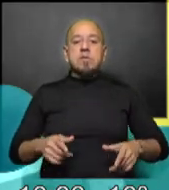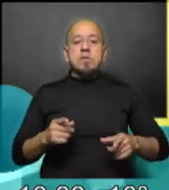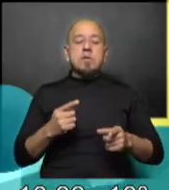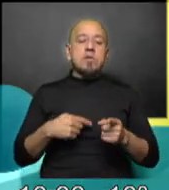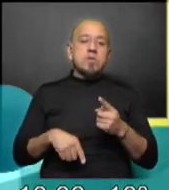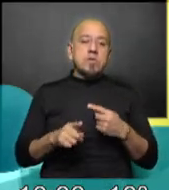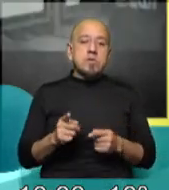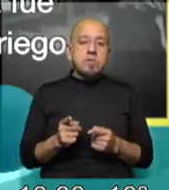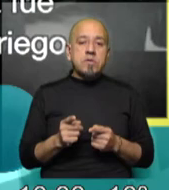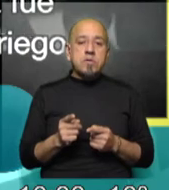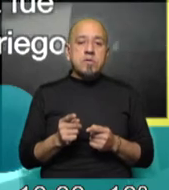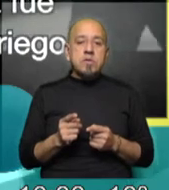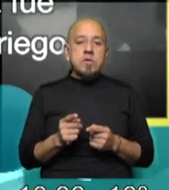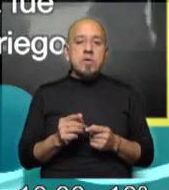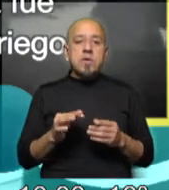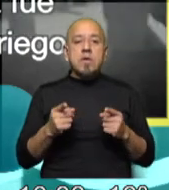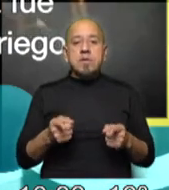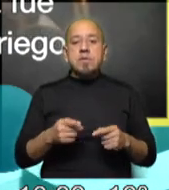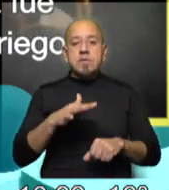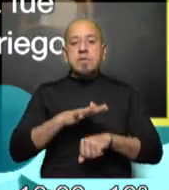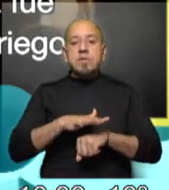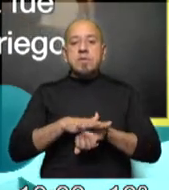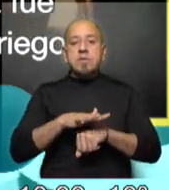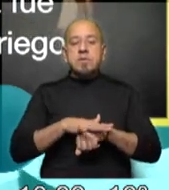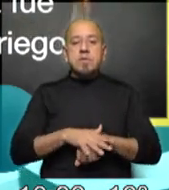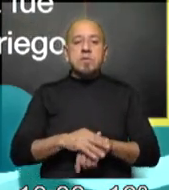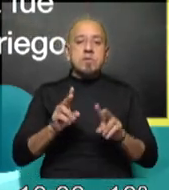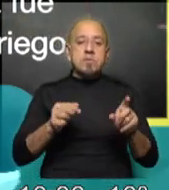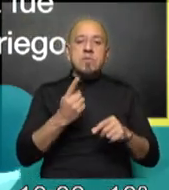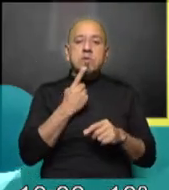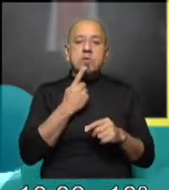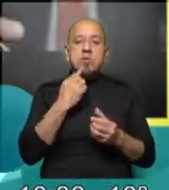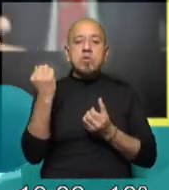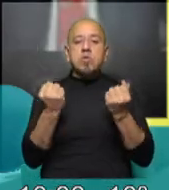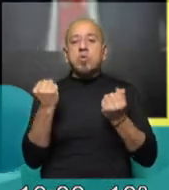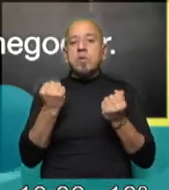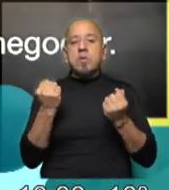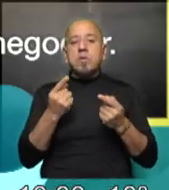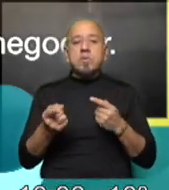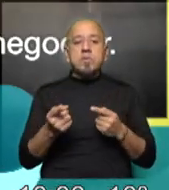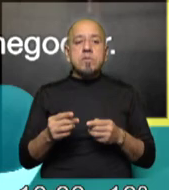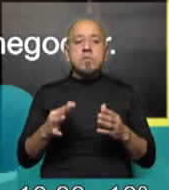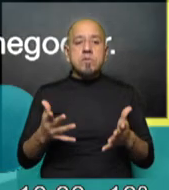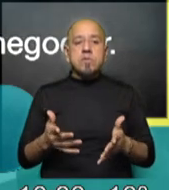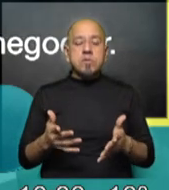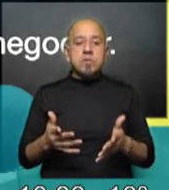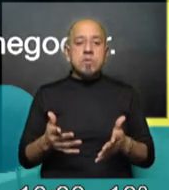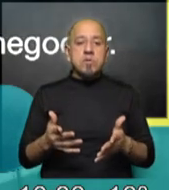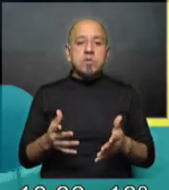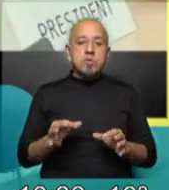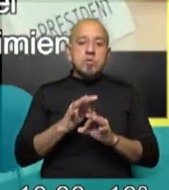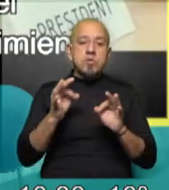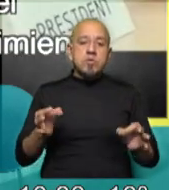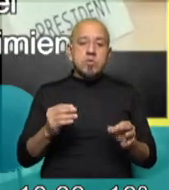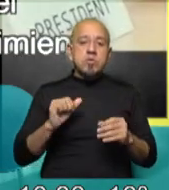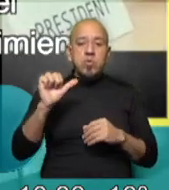digamos. Ahí llegó el momento de las decisiones políticas y económicas de, o le damos lo que